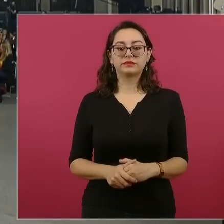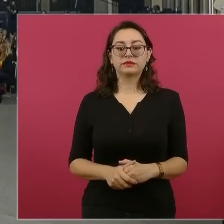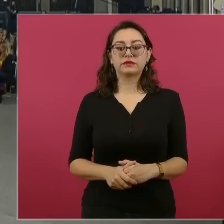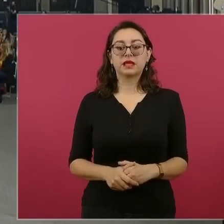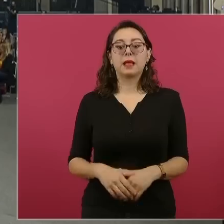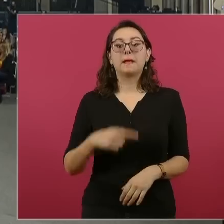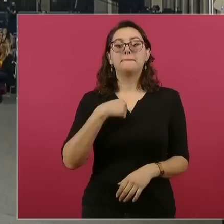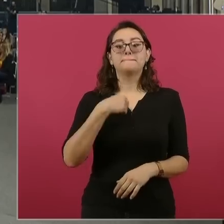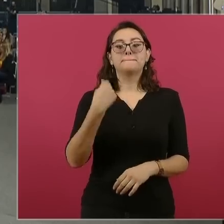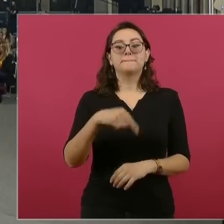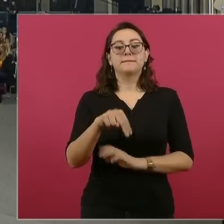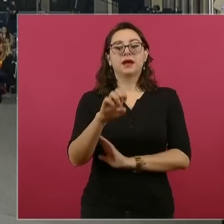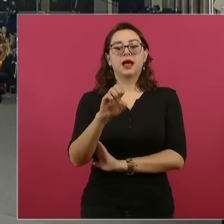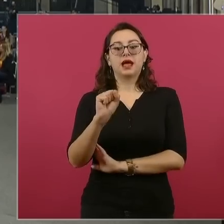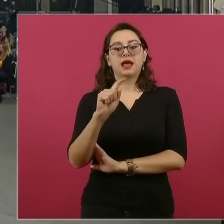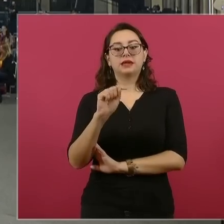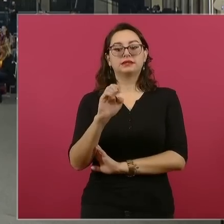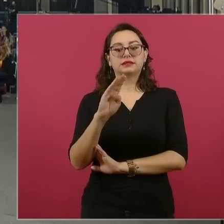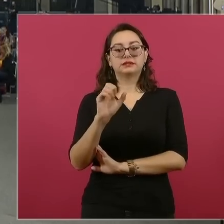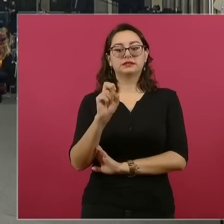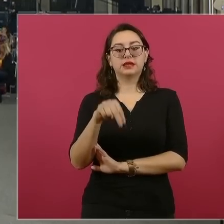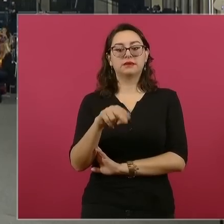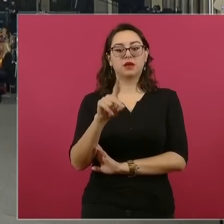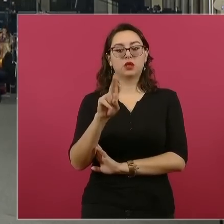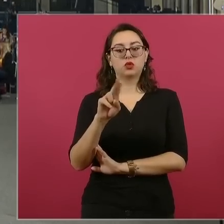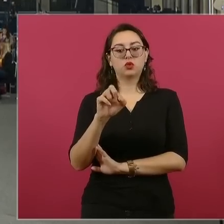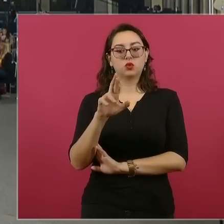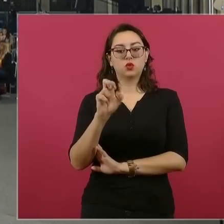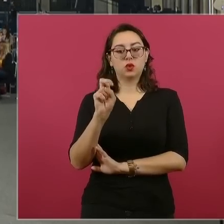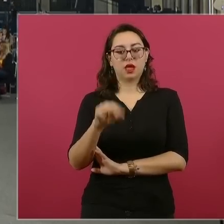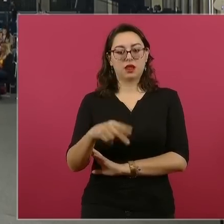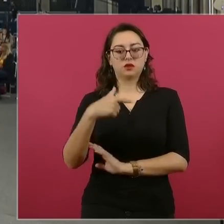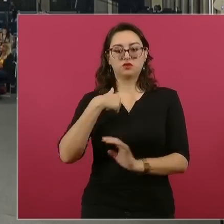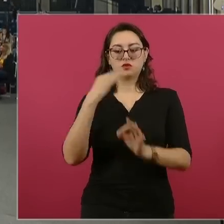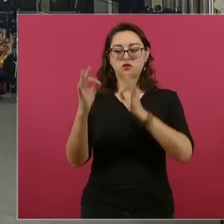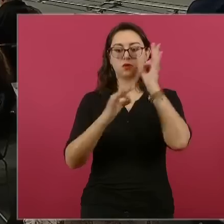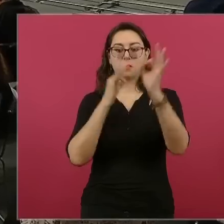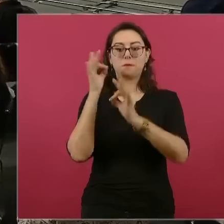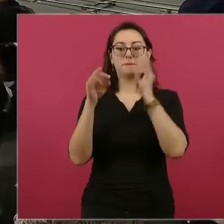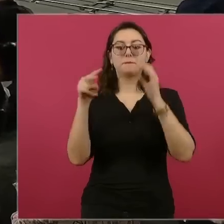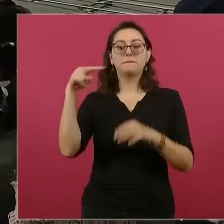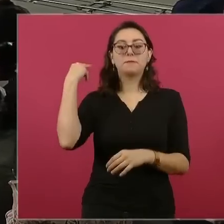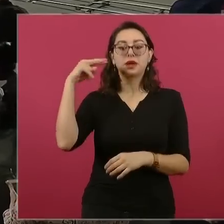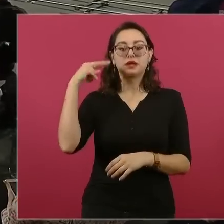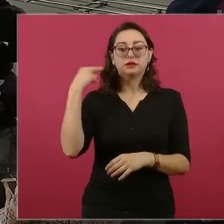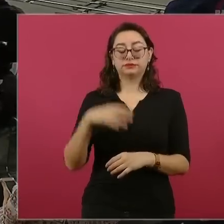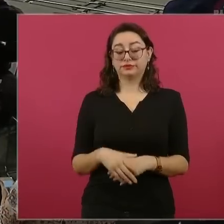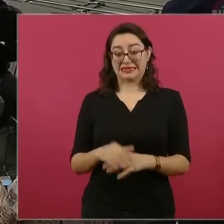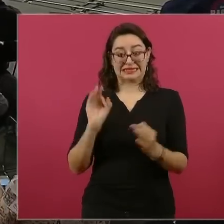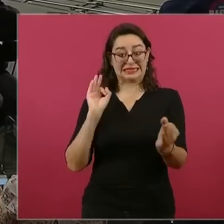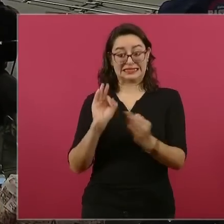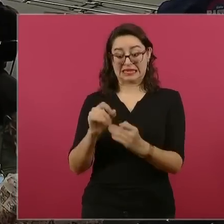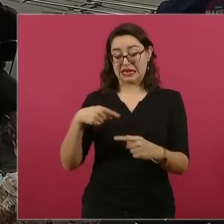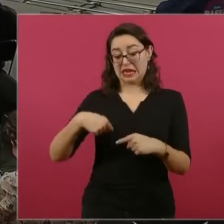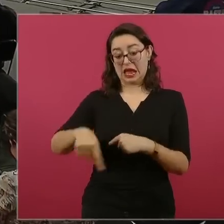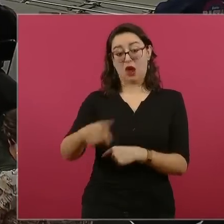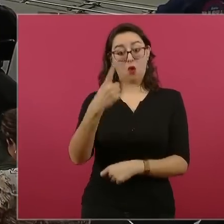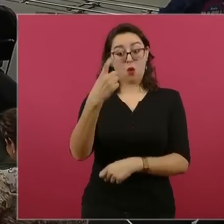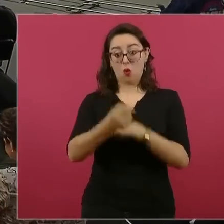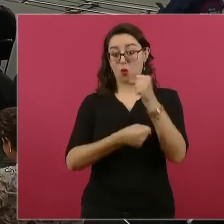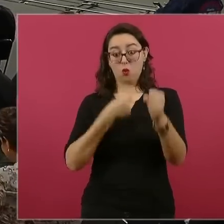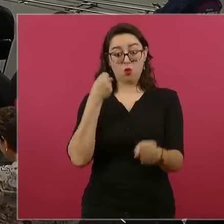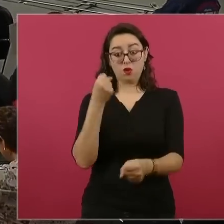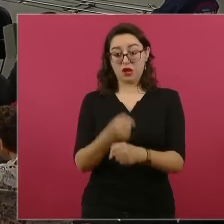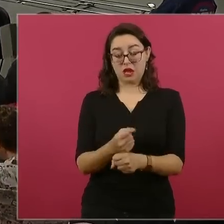Esteban Durán, Vanguardia de Veracruz. Presidente, ya estamos prácticamente un año de que usted termine su mandato, ya la